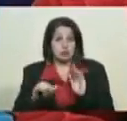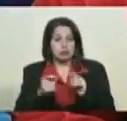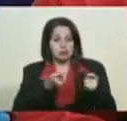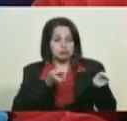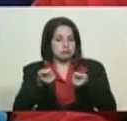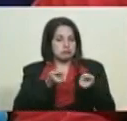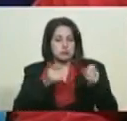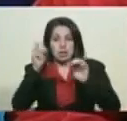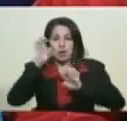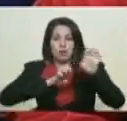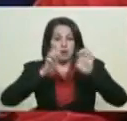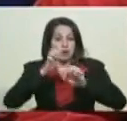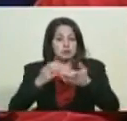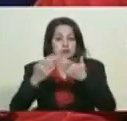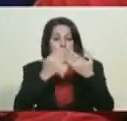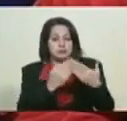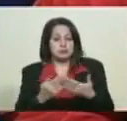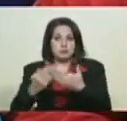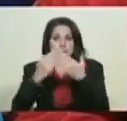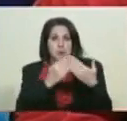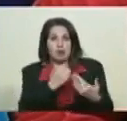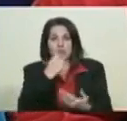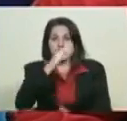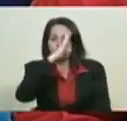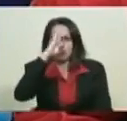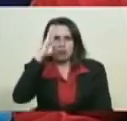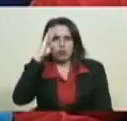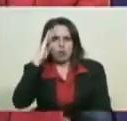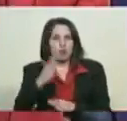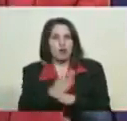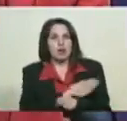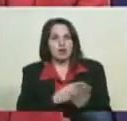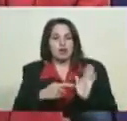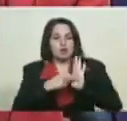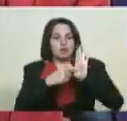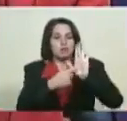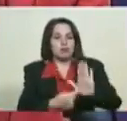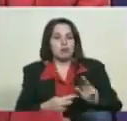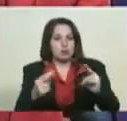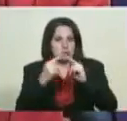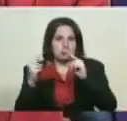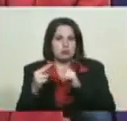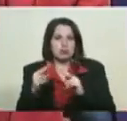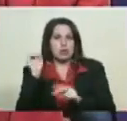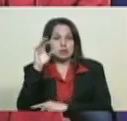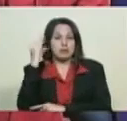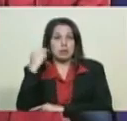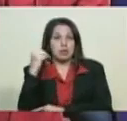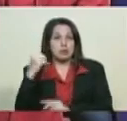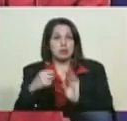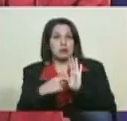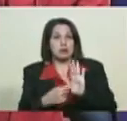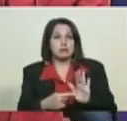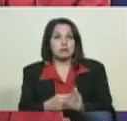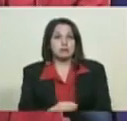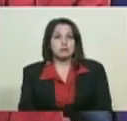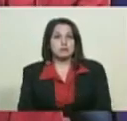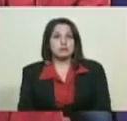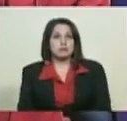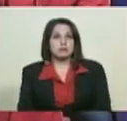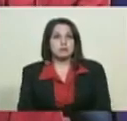mecanismos que, como bien dijo el constituyente Cabello, va a dar a conocer muy pronto la asamblea en su plenaria.